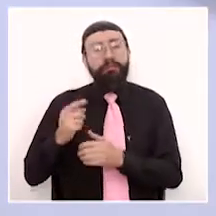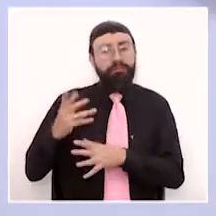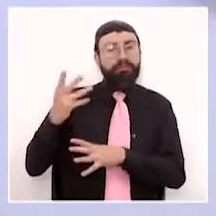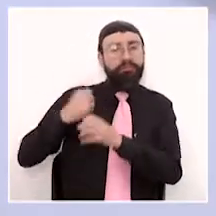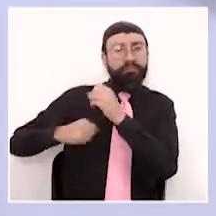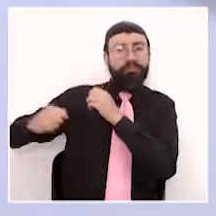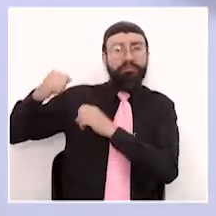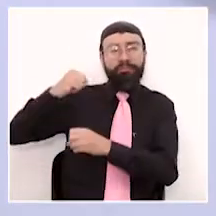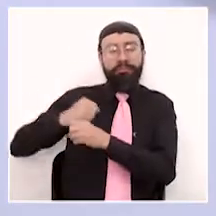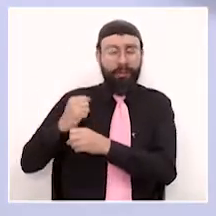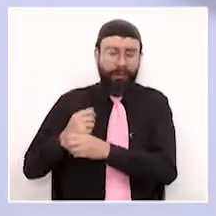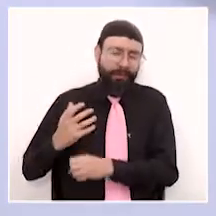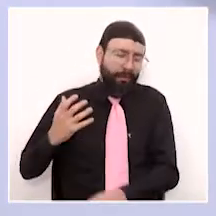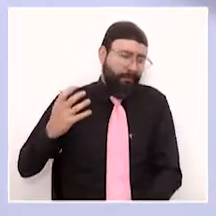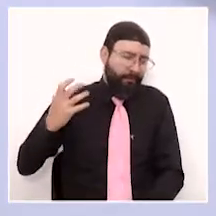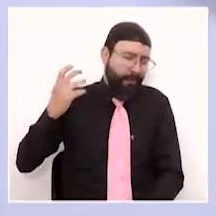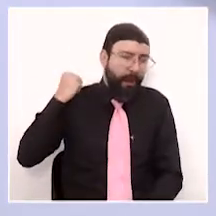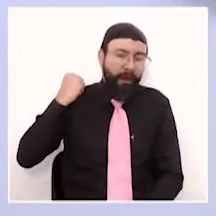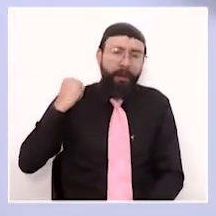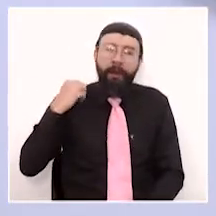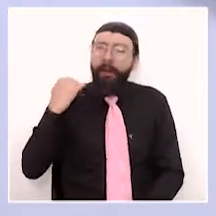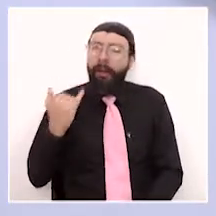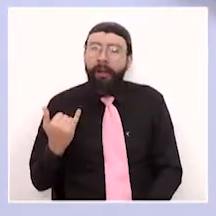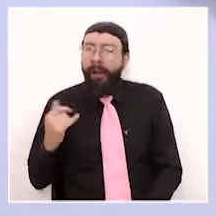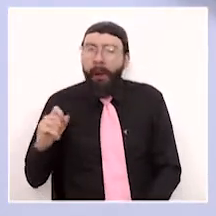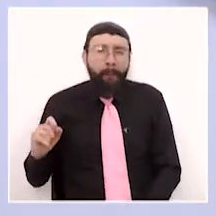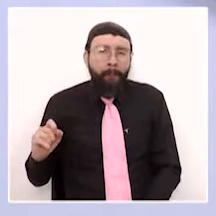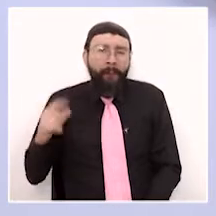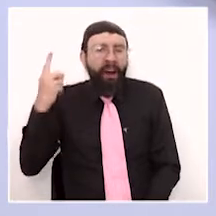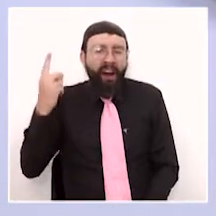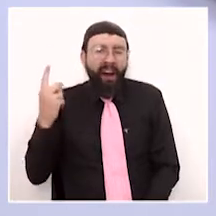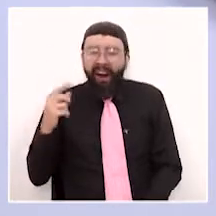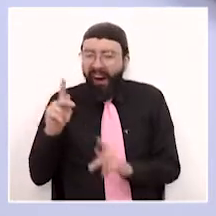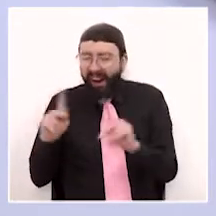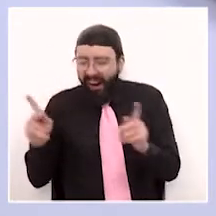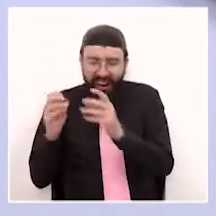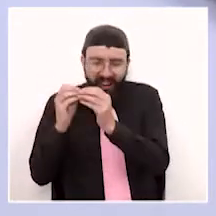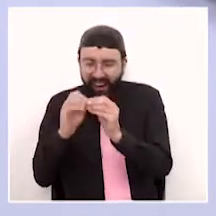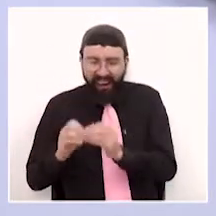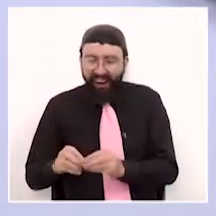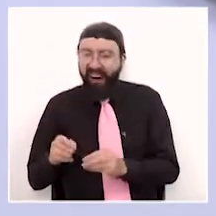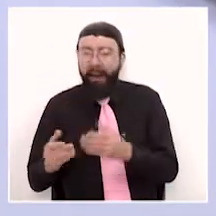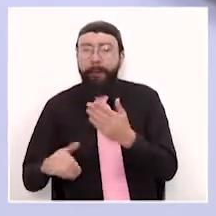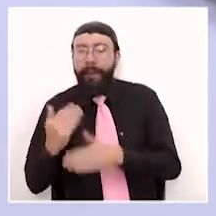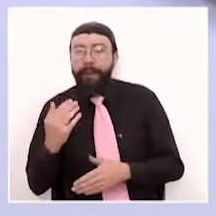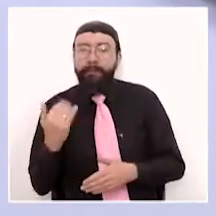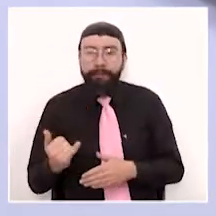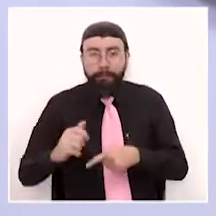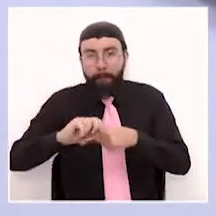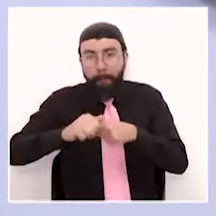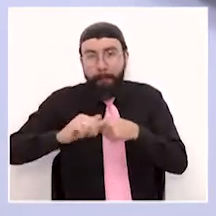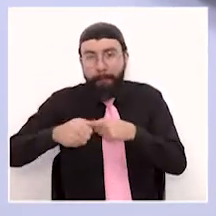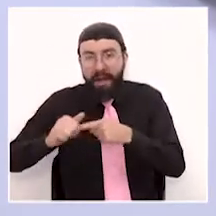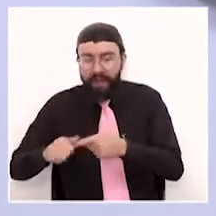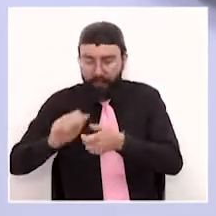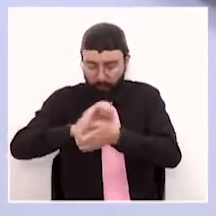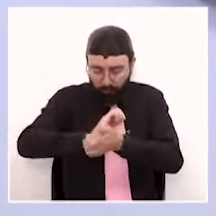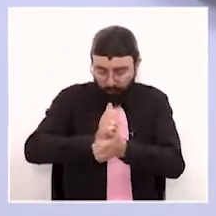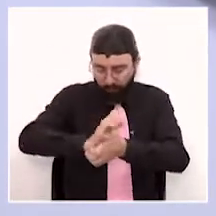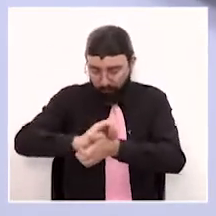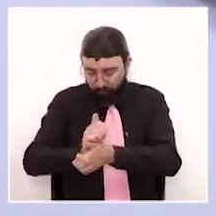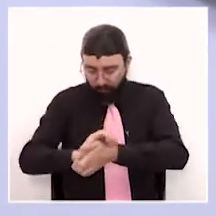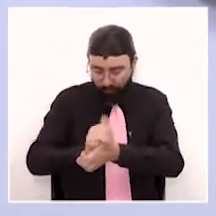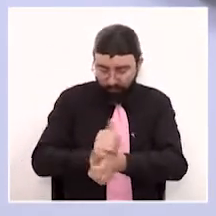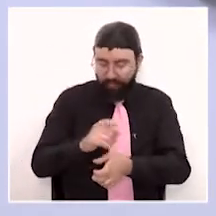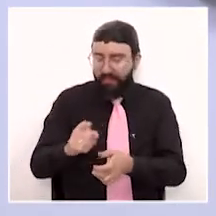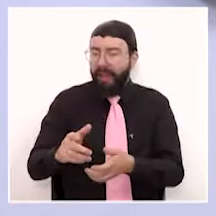la prehistoria inclusive, cuando los primeros hombres empezaron a triturar los granos, a mezclarlos con agua y a